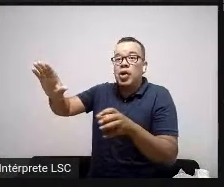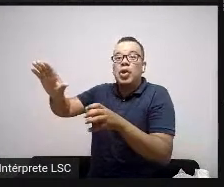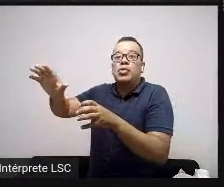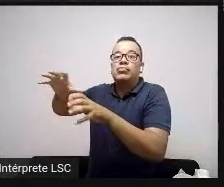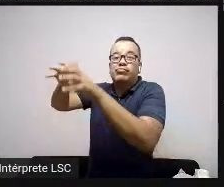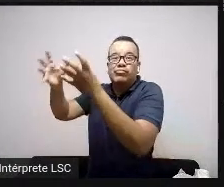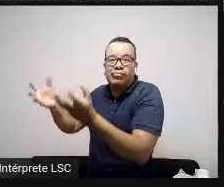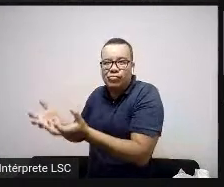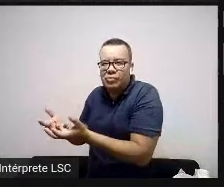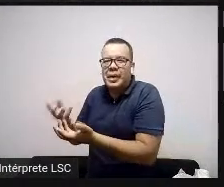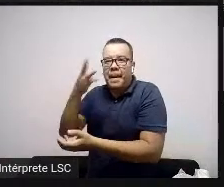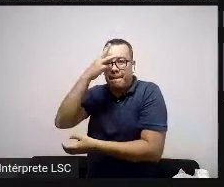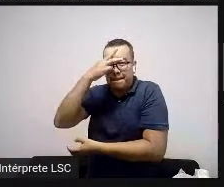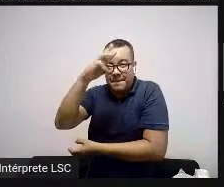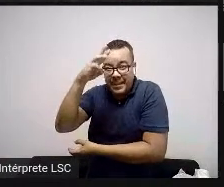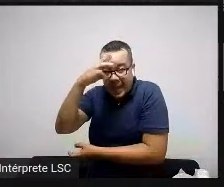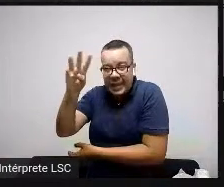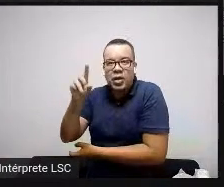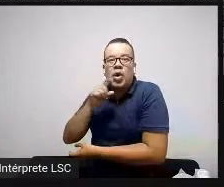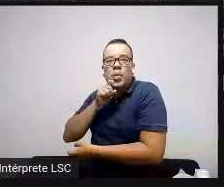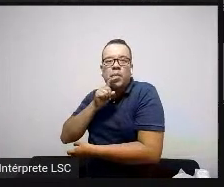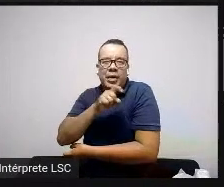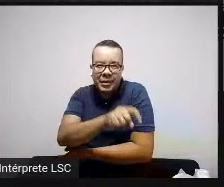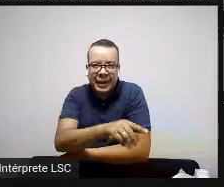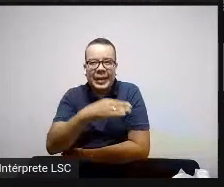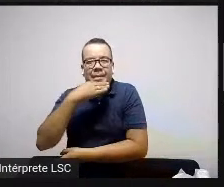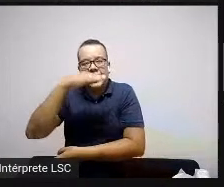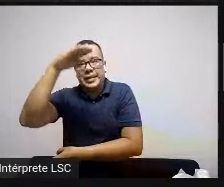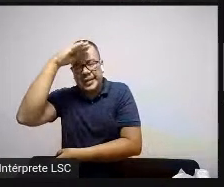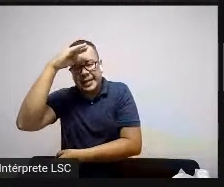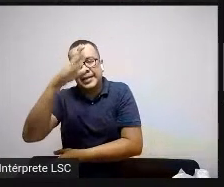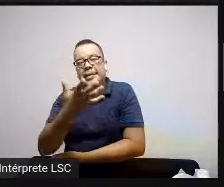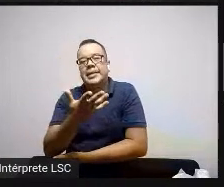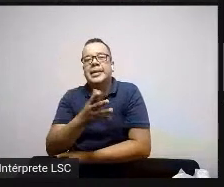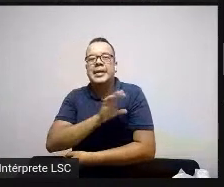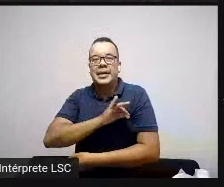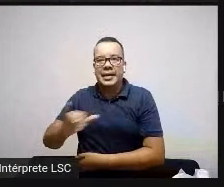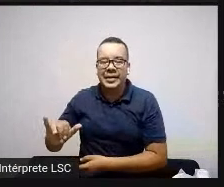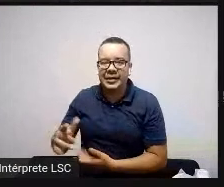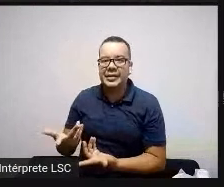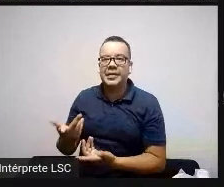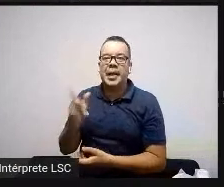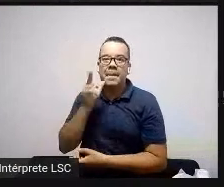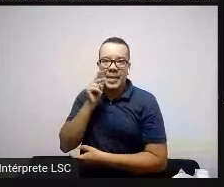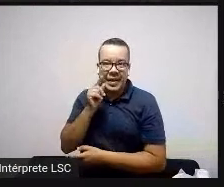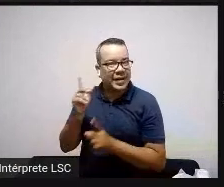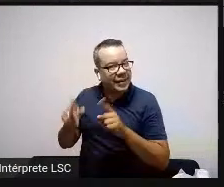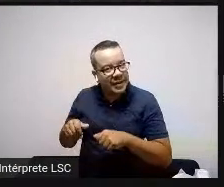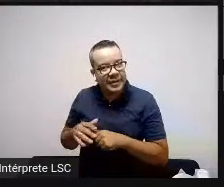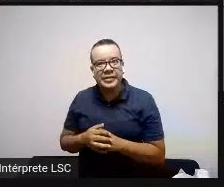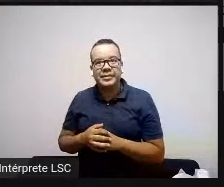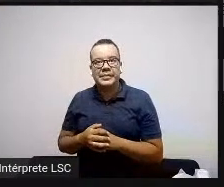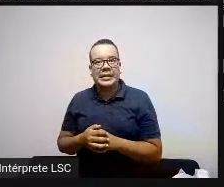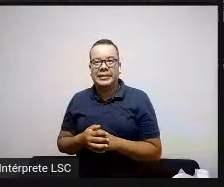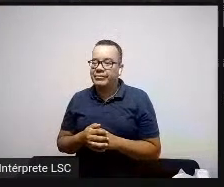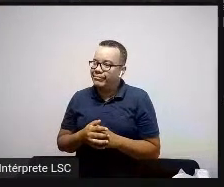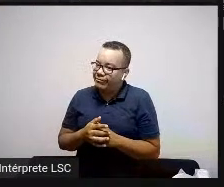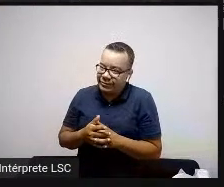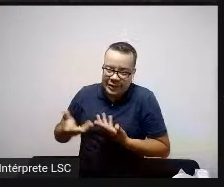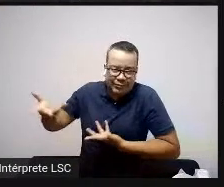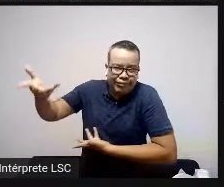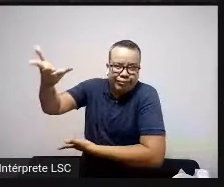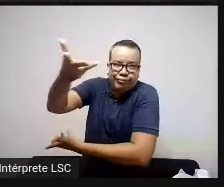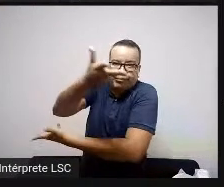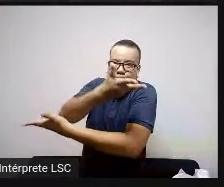Bucaramanga, Medellín, Cali, desde Pereira también, que es precisamente ese el diálogo que queremos